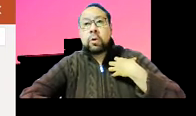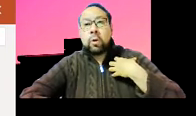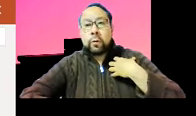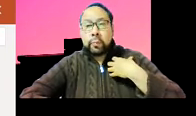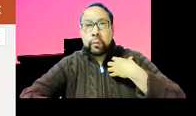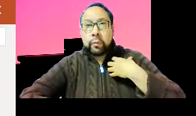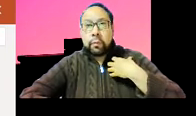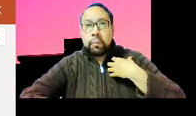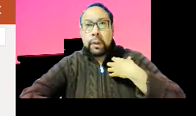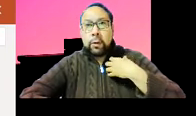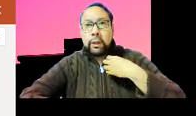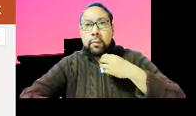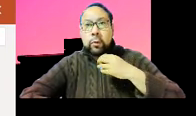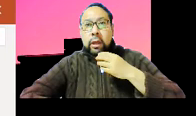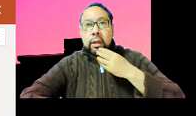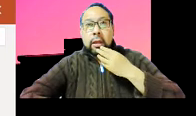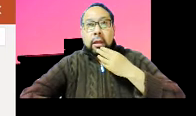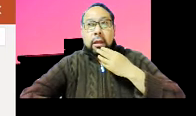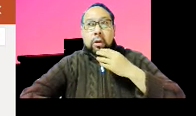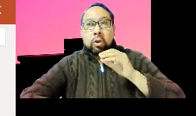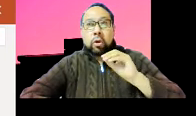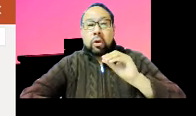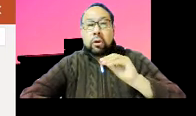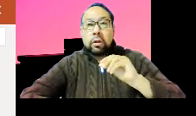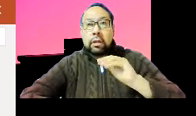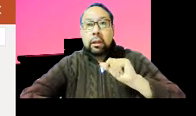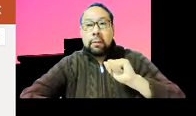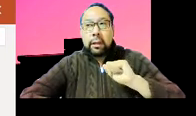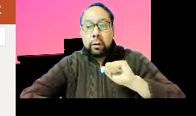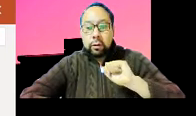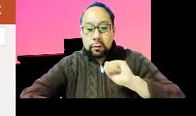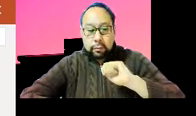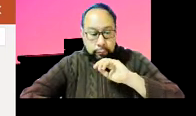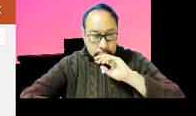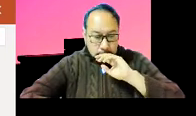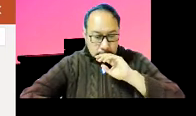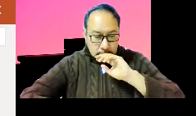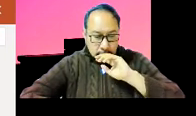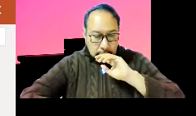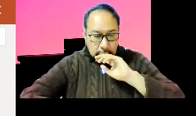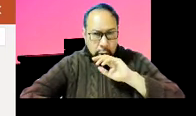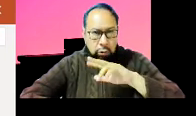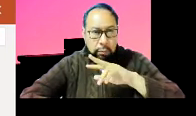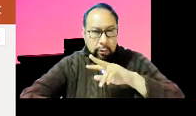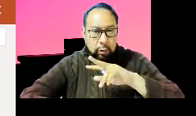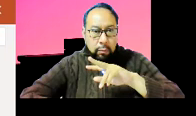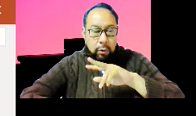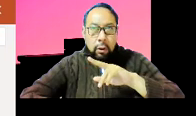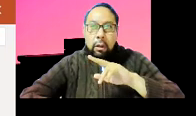tan oscuro, pero digamos que con tonos medios